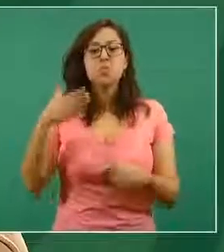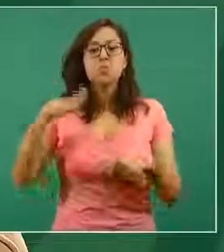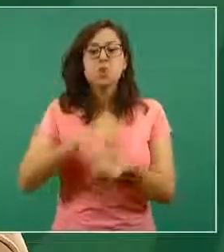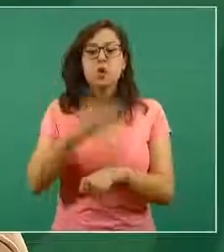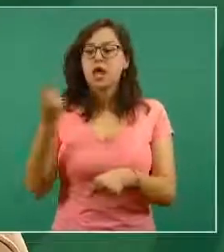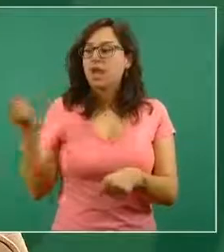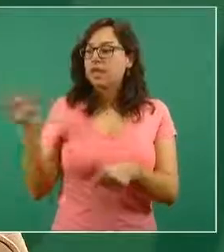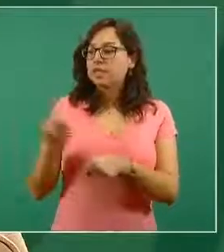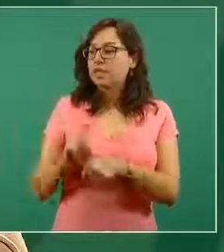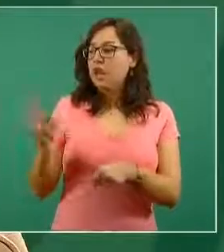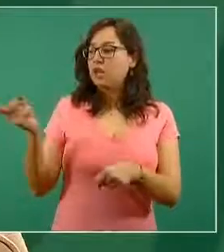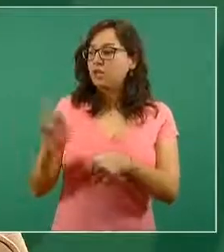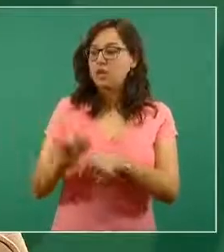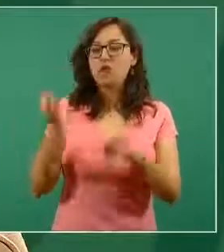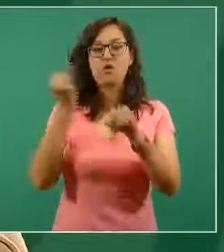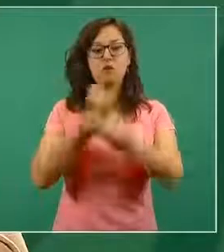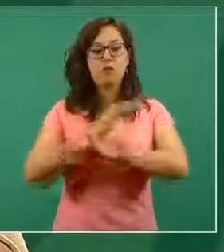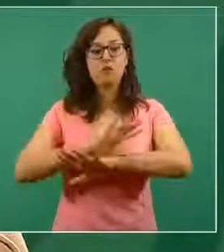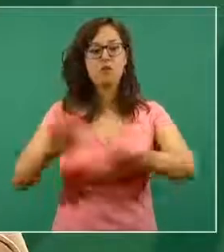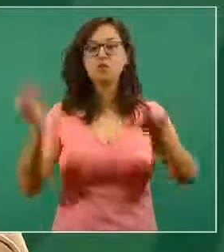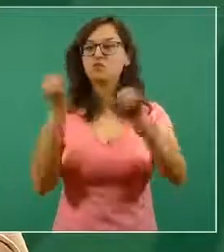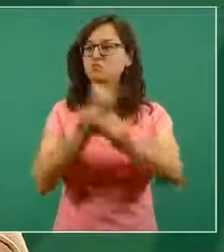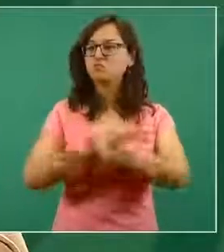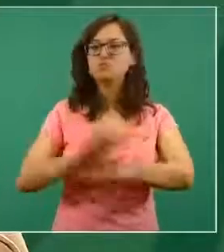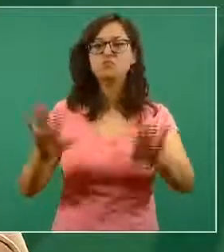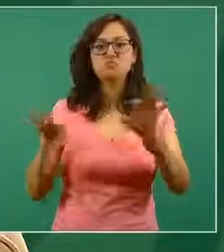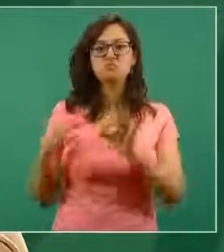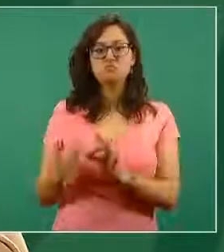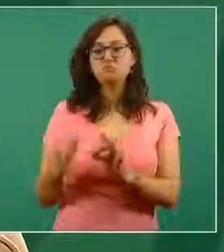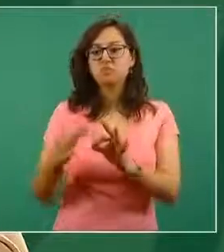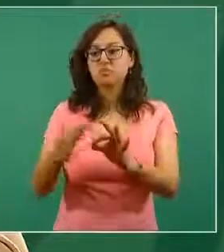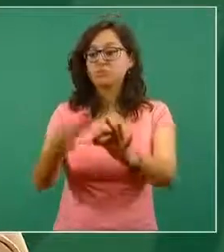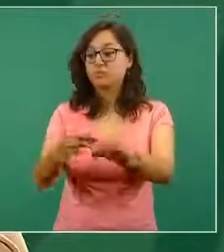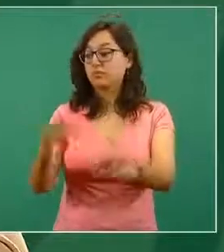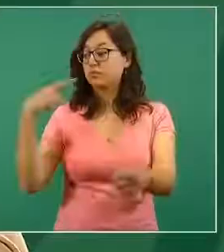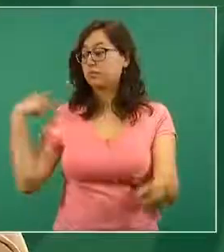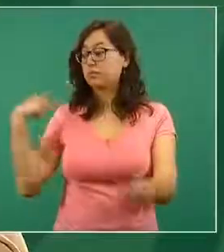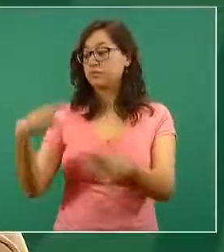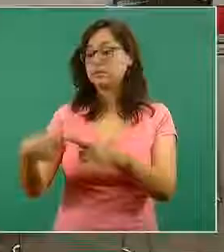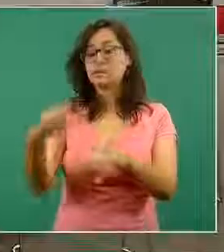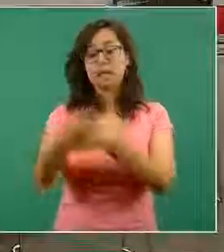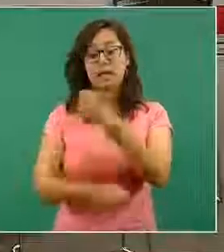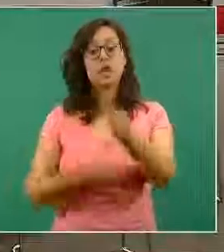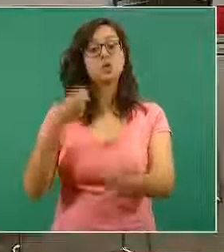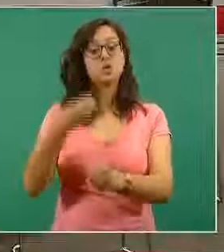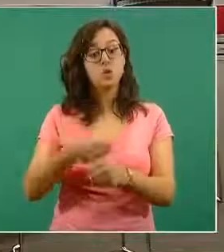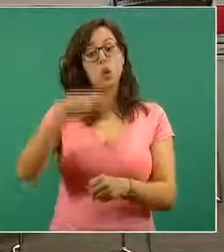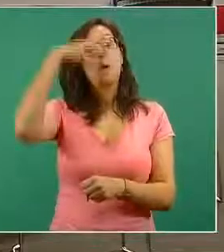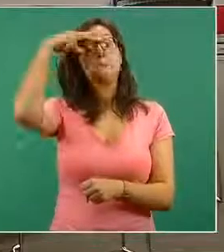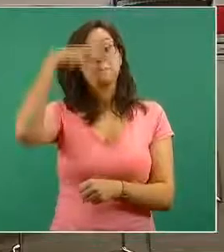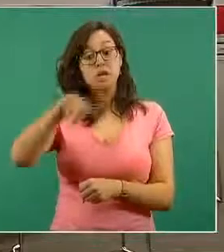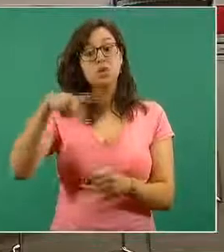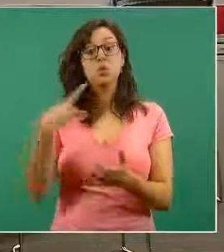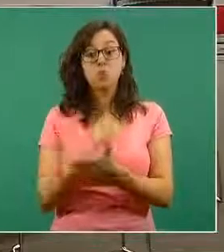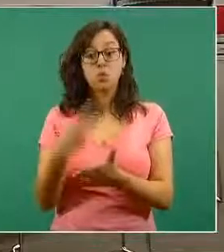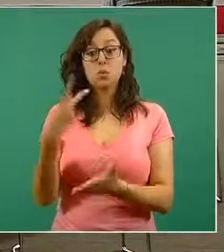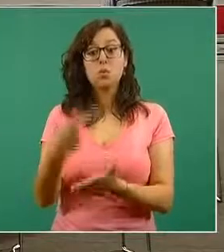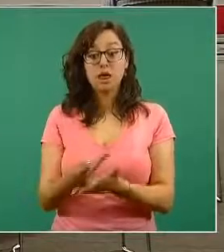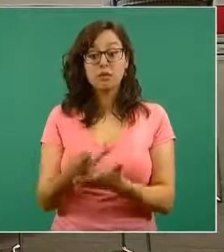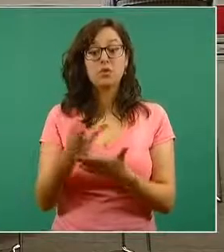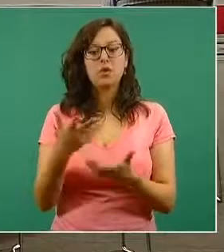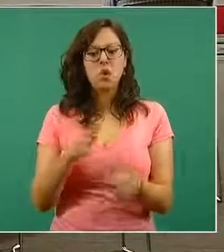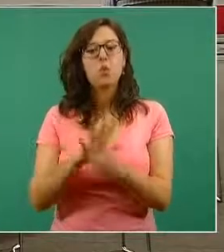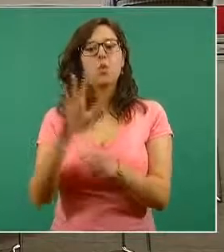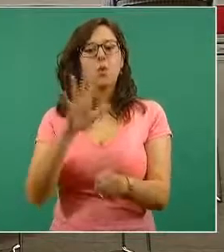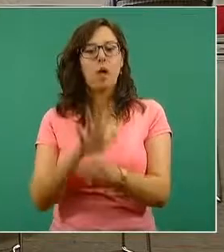información. Este año en particular México se vio galardonado también porque presentó datos